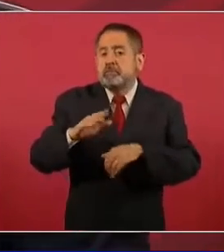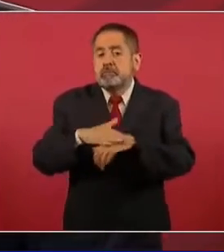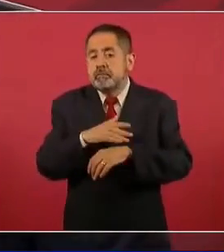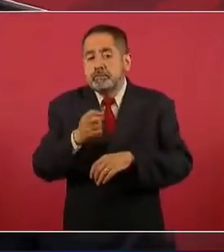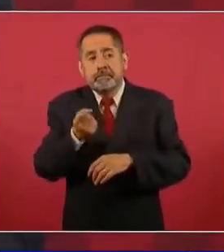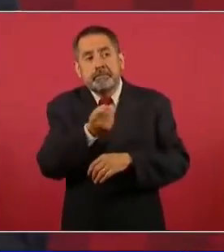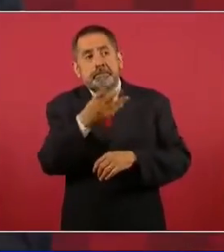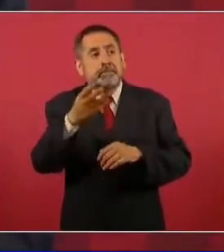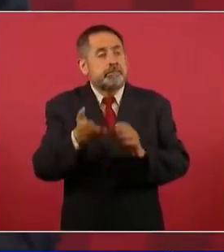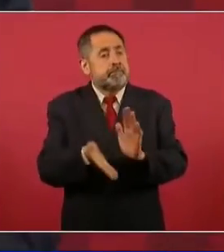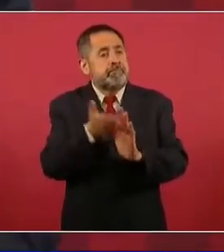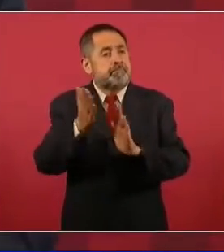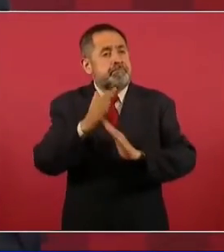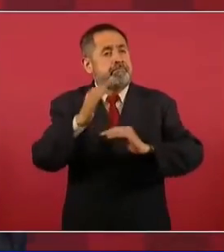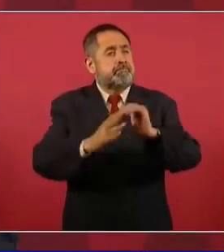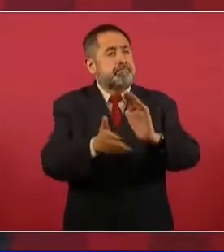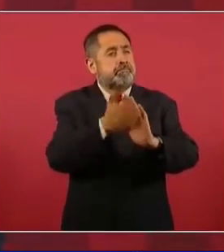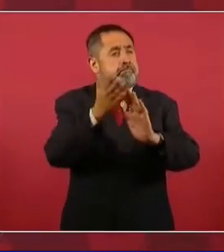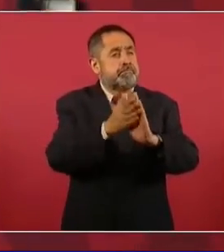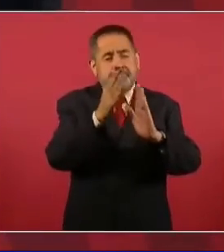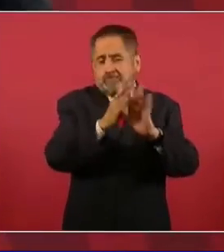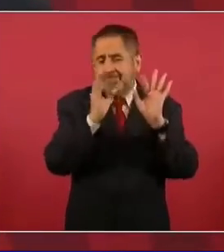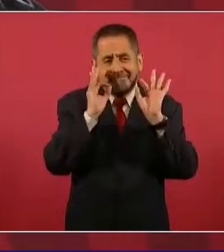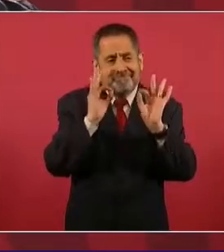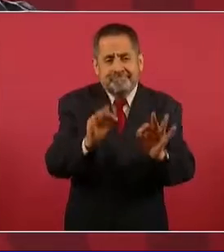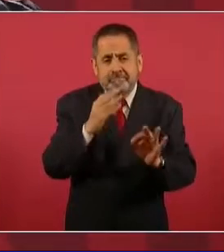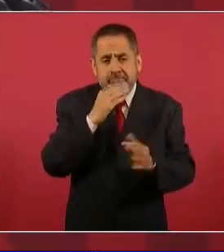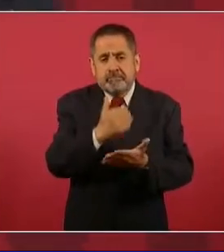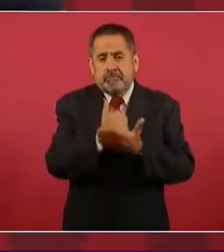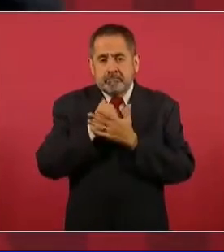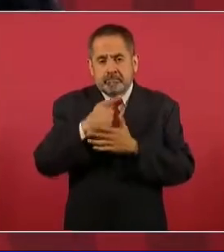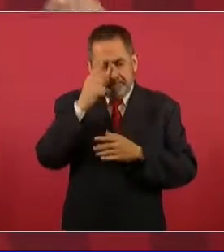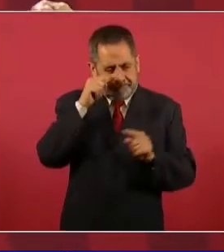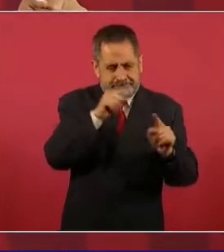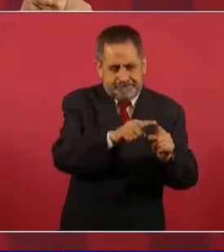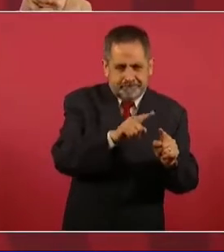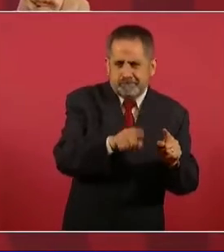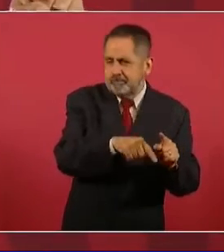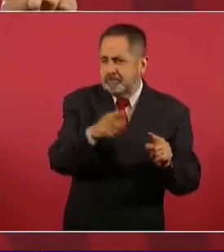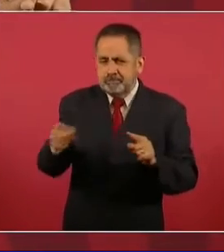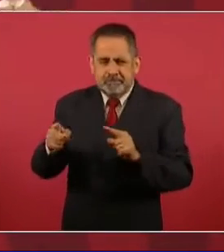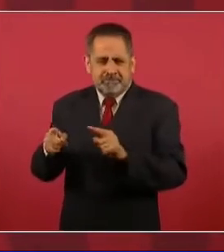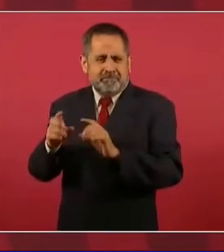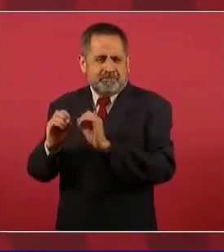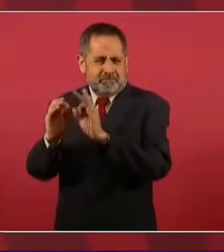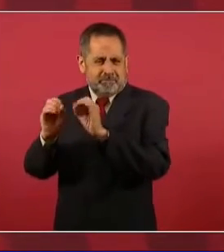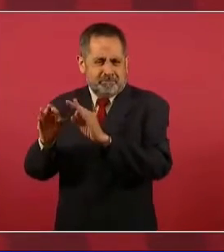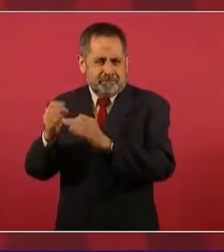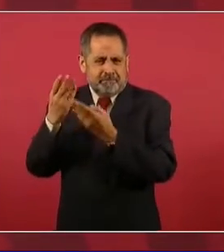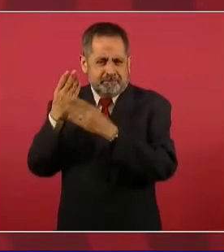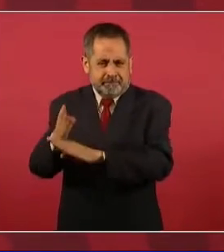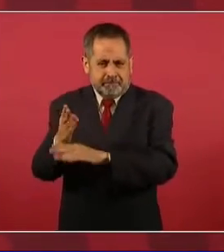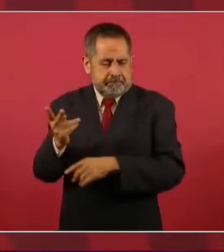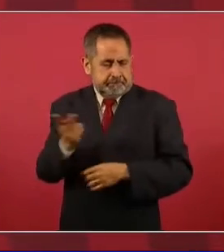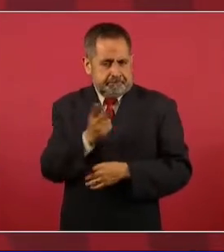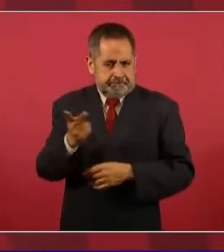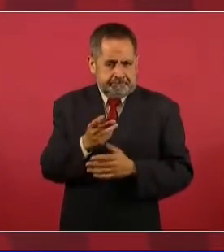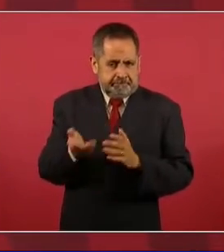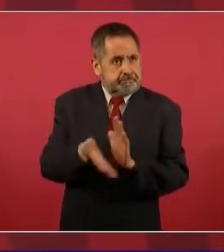construyendo y nos han ayudado mucho, tanto los cuarteles como las sucursales del Banco del